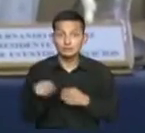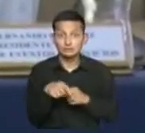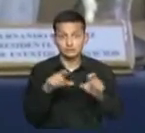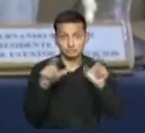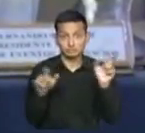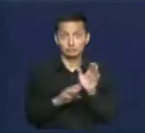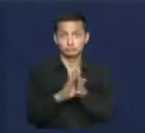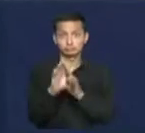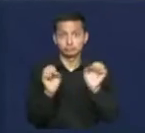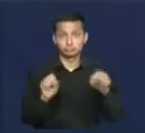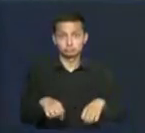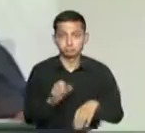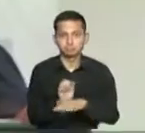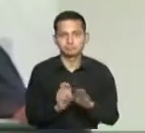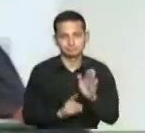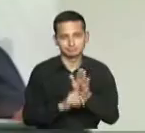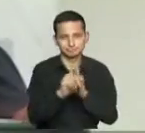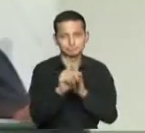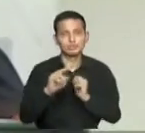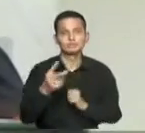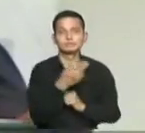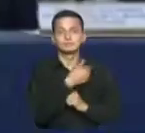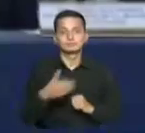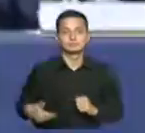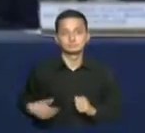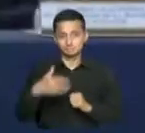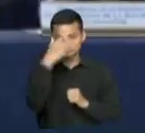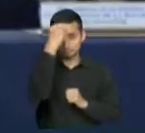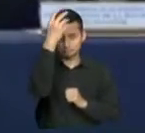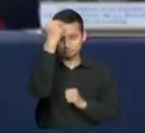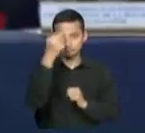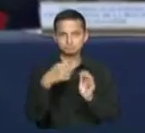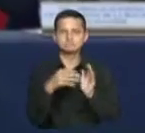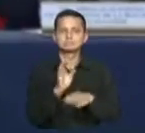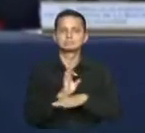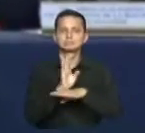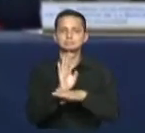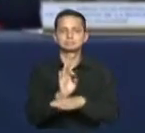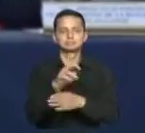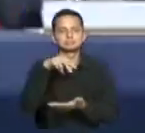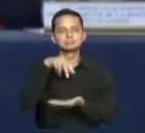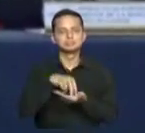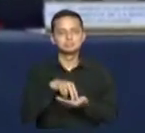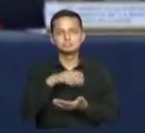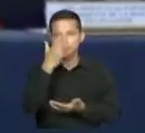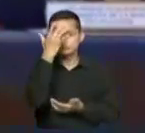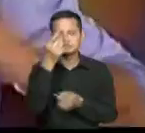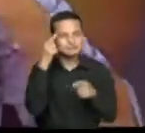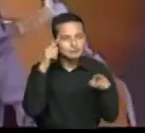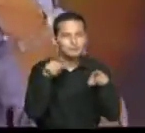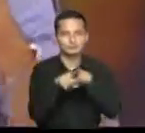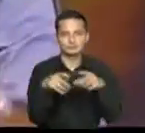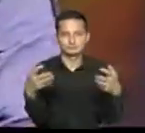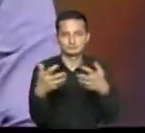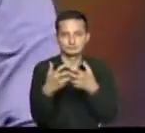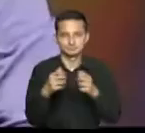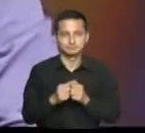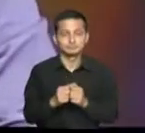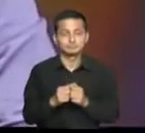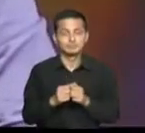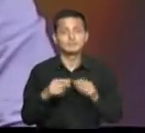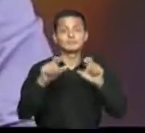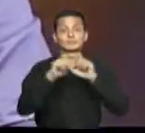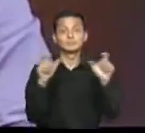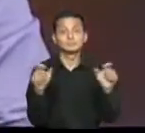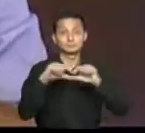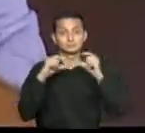al desarrollo del país. El vicepresidente Jorge Glass fue testigo de honor de la firma de conformación de los consorcios. La CAPEIPI, que además